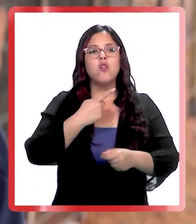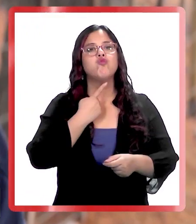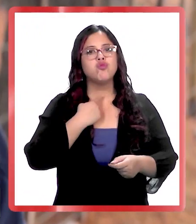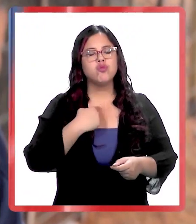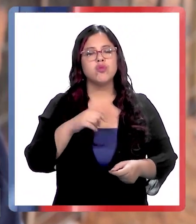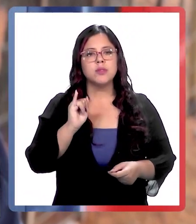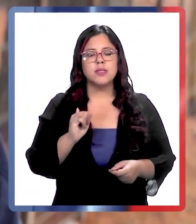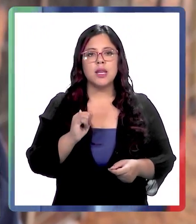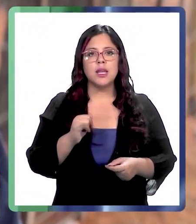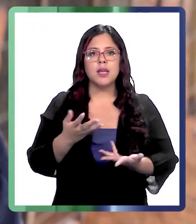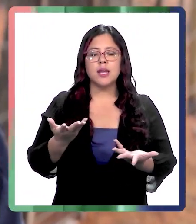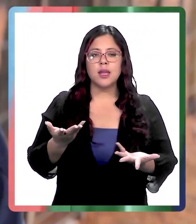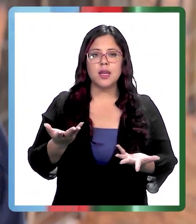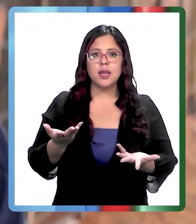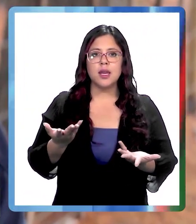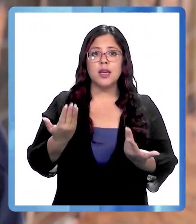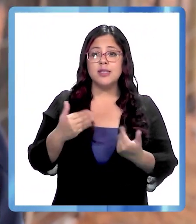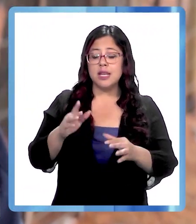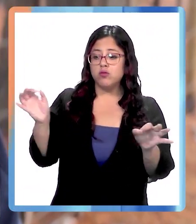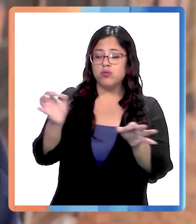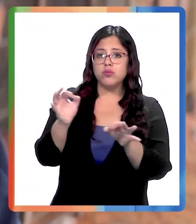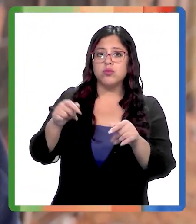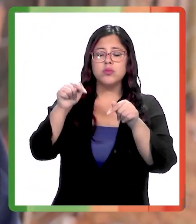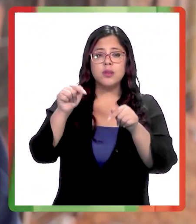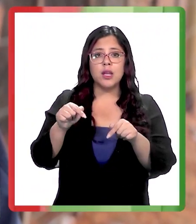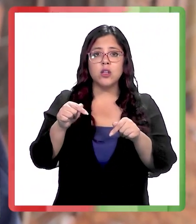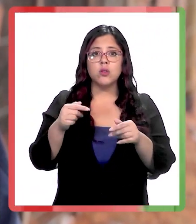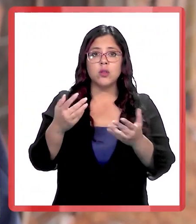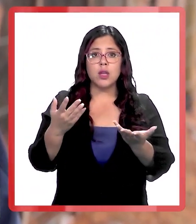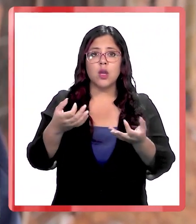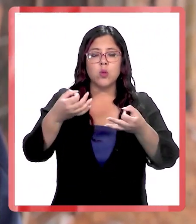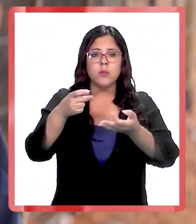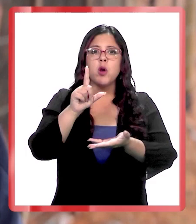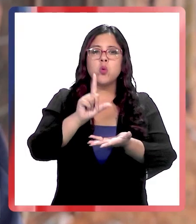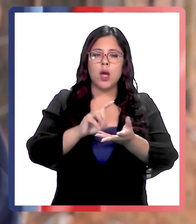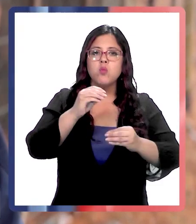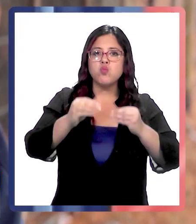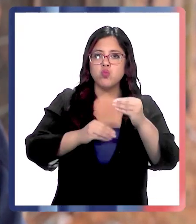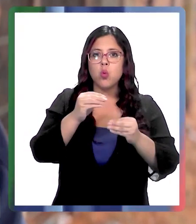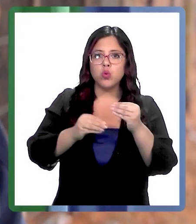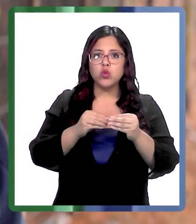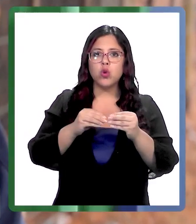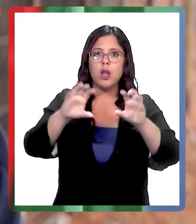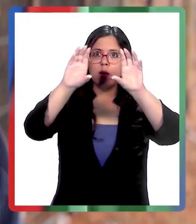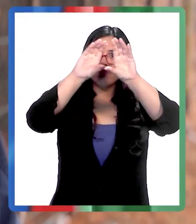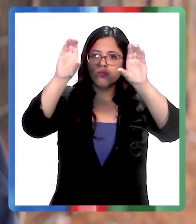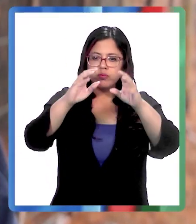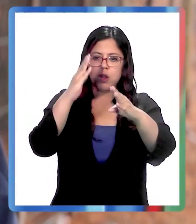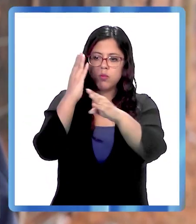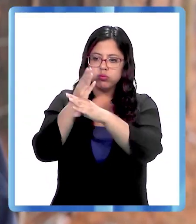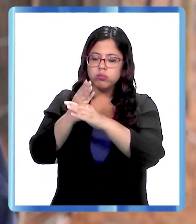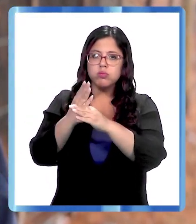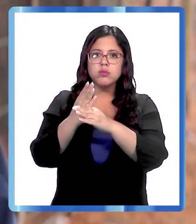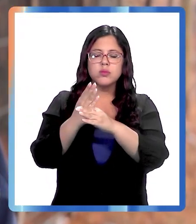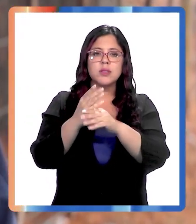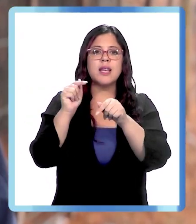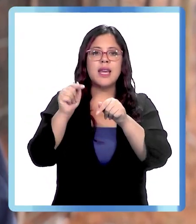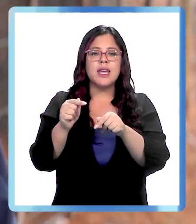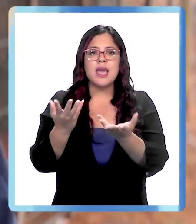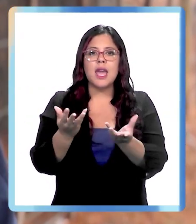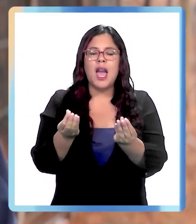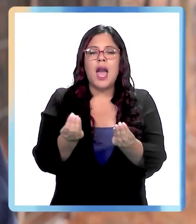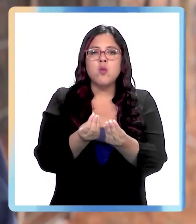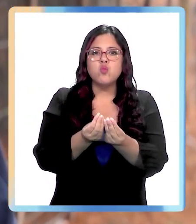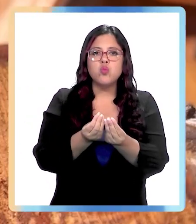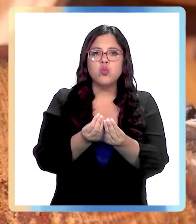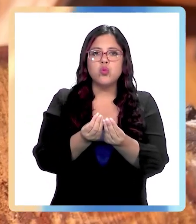interesados, porque como mencionaba, esta es una localidad productora de leña, donde hay varios y muchos